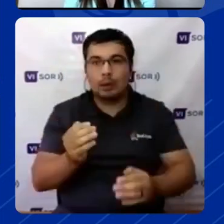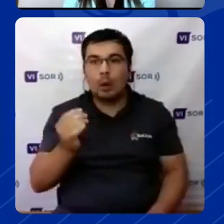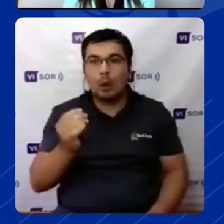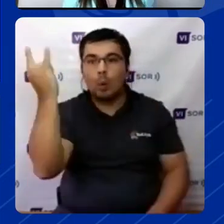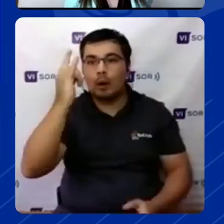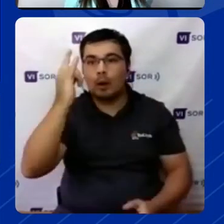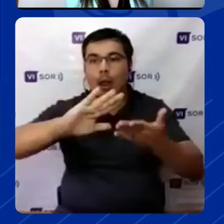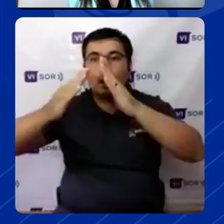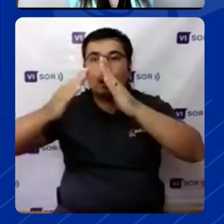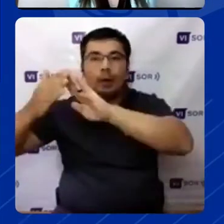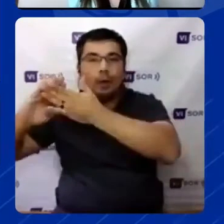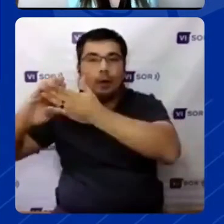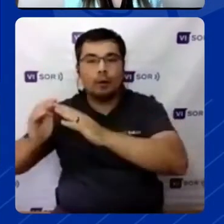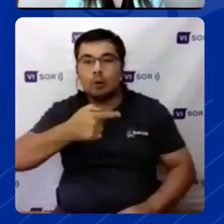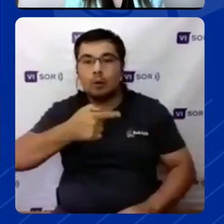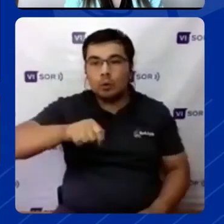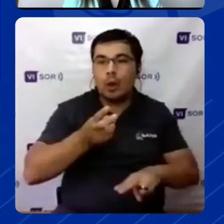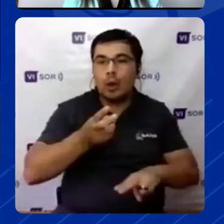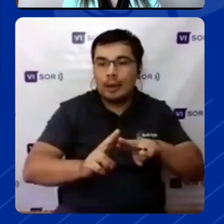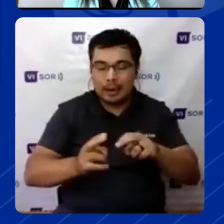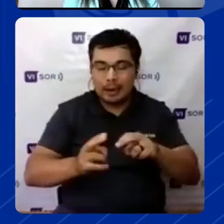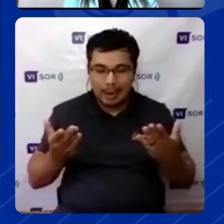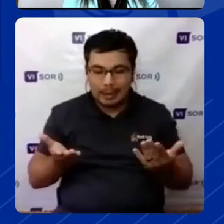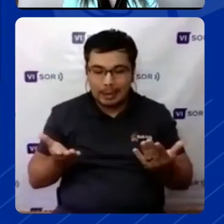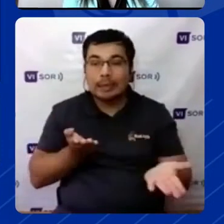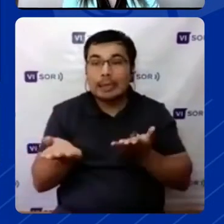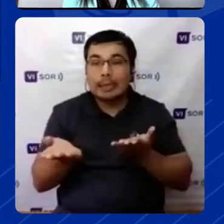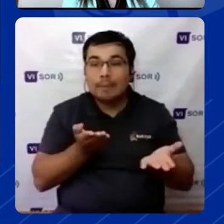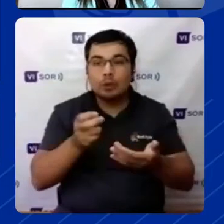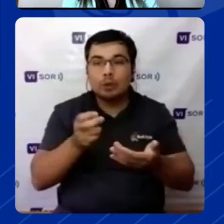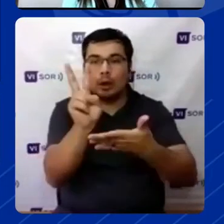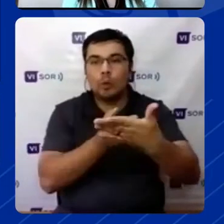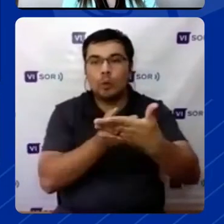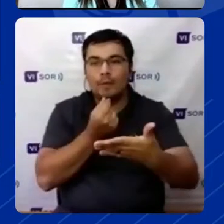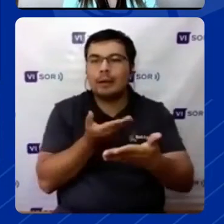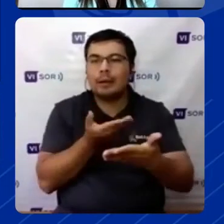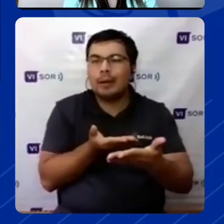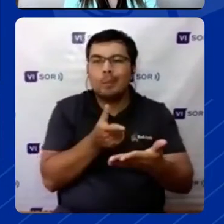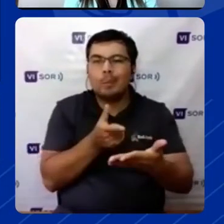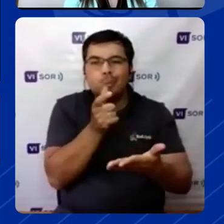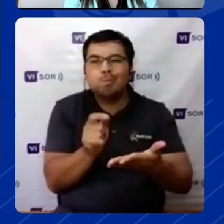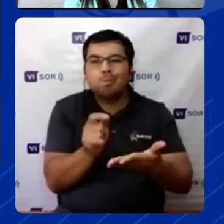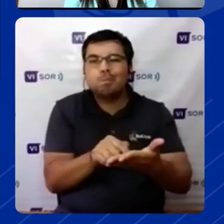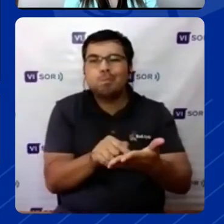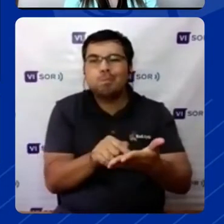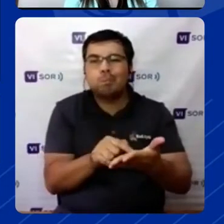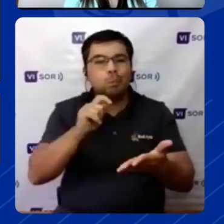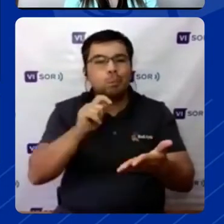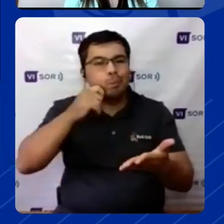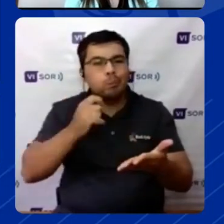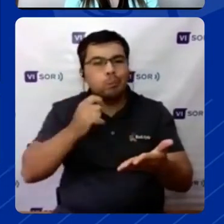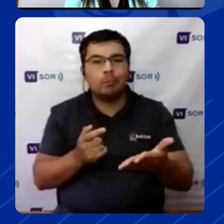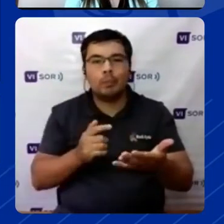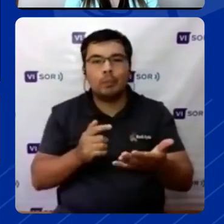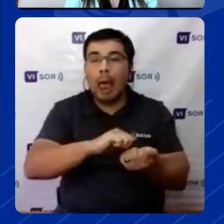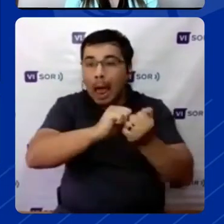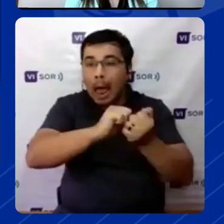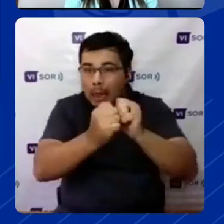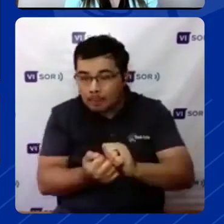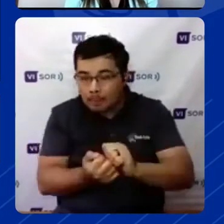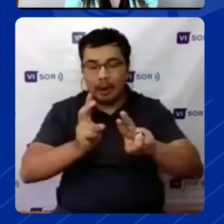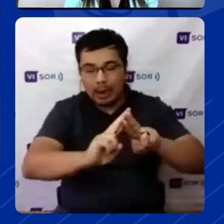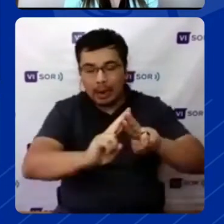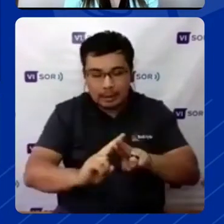de lectura fácil que consiste básicamente en crear o adaptar y validar textos